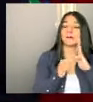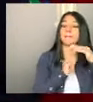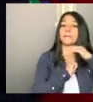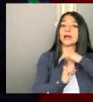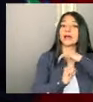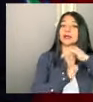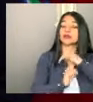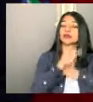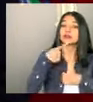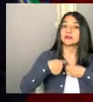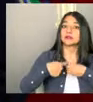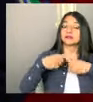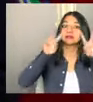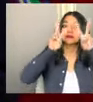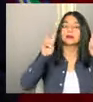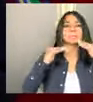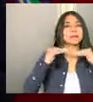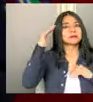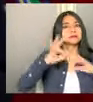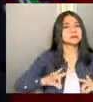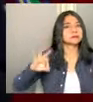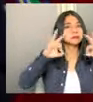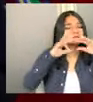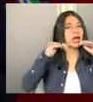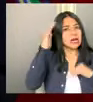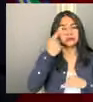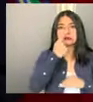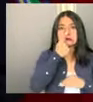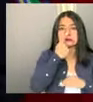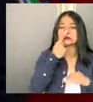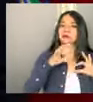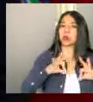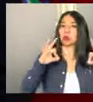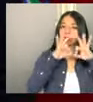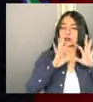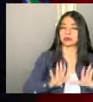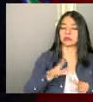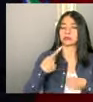un tema de mayor interés y de envergadura dentro de la capital,